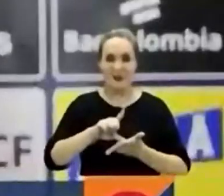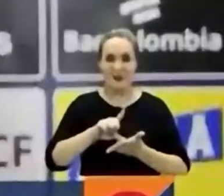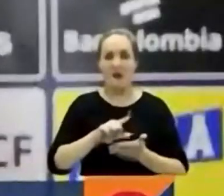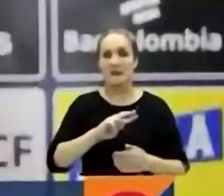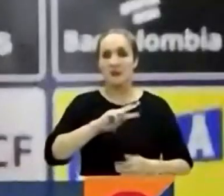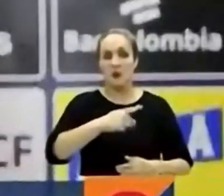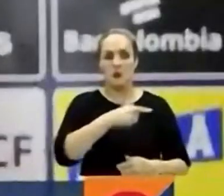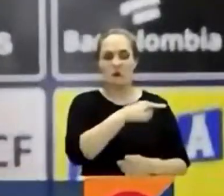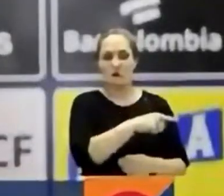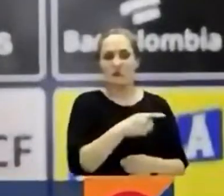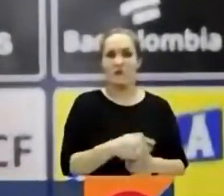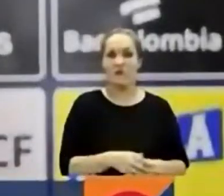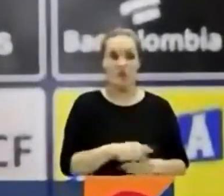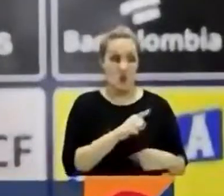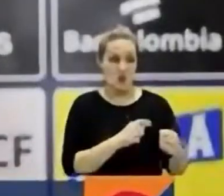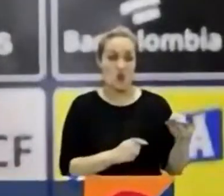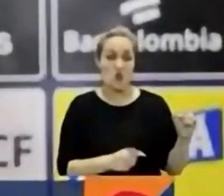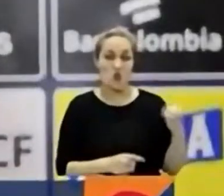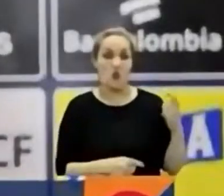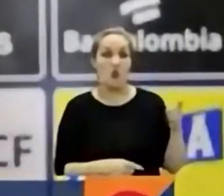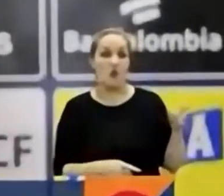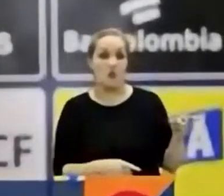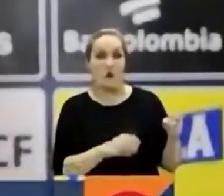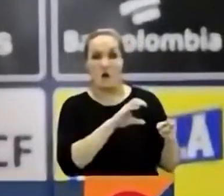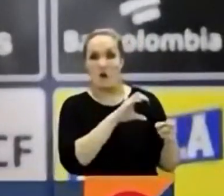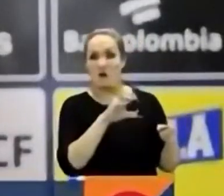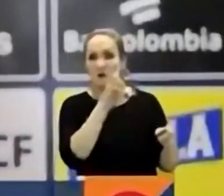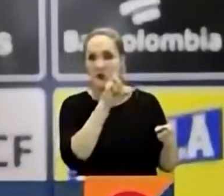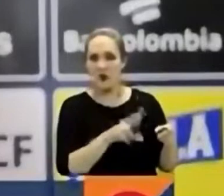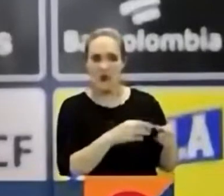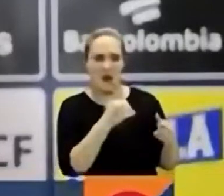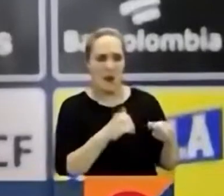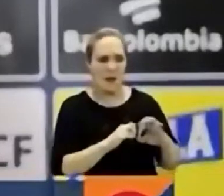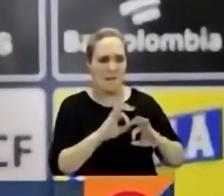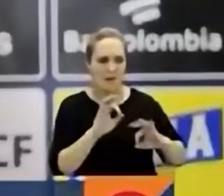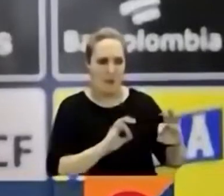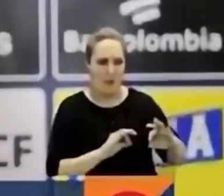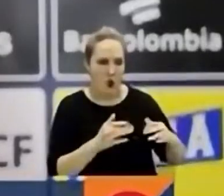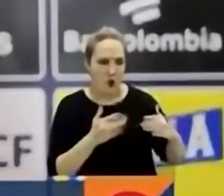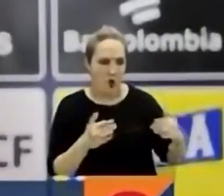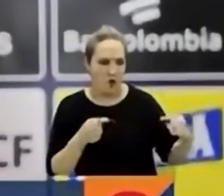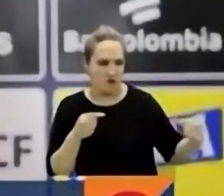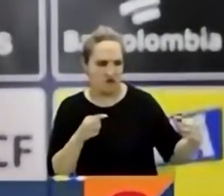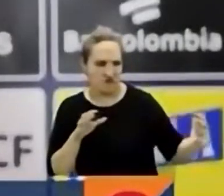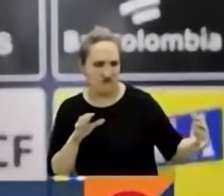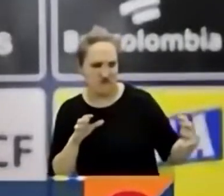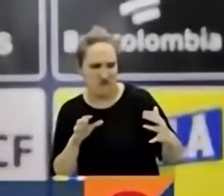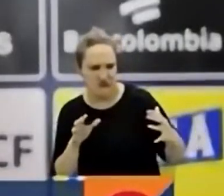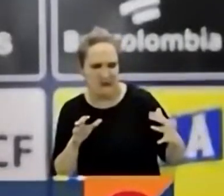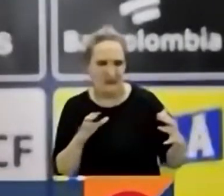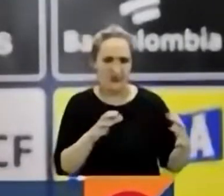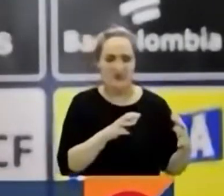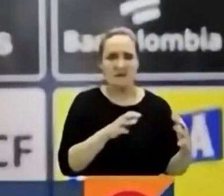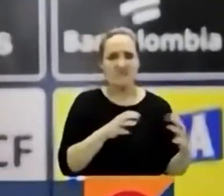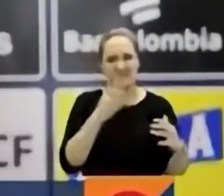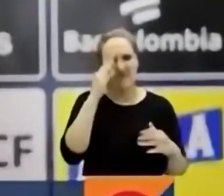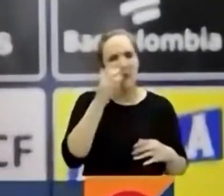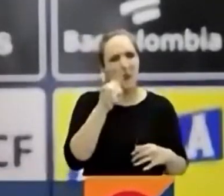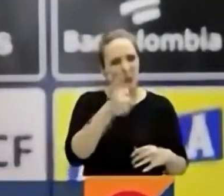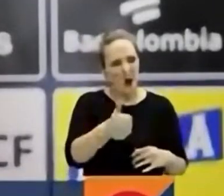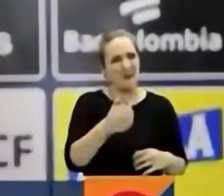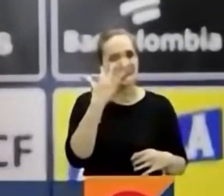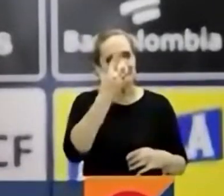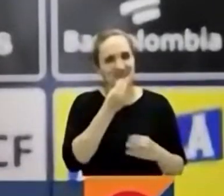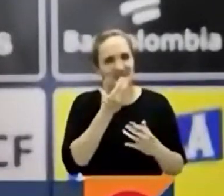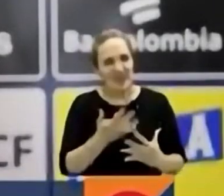aguerrido. Estos días hemos trabajado la presión alta desde ya, o sea, estamos enfocadas, pero sabemos que hace un partido bueno, un partido